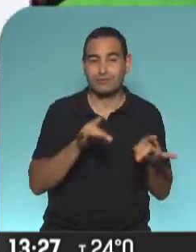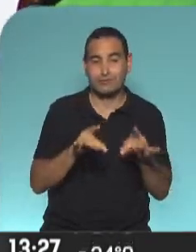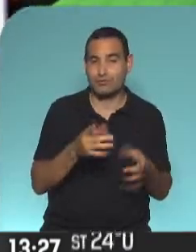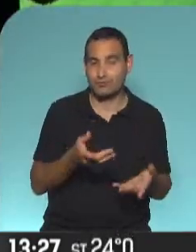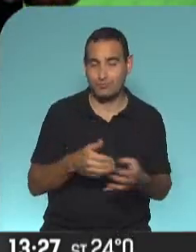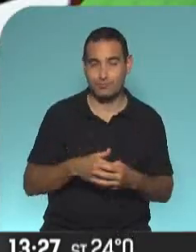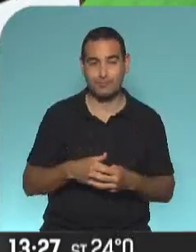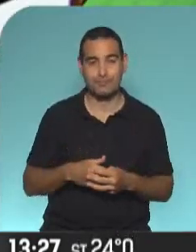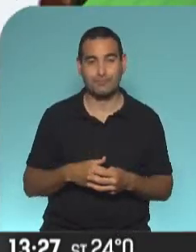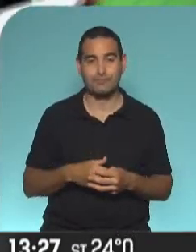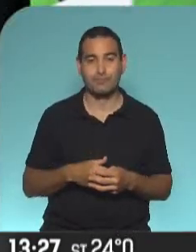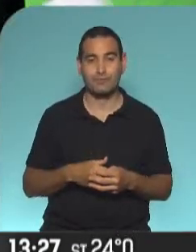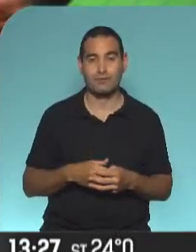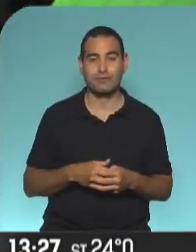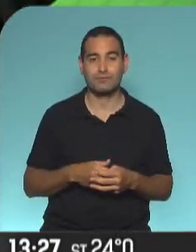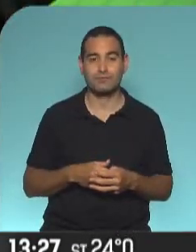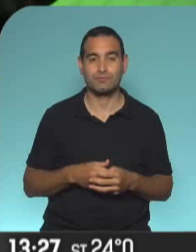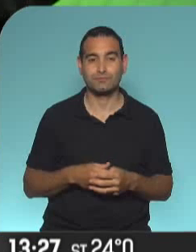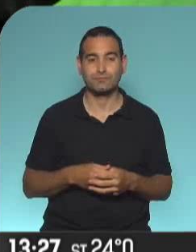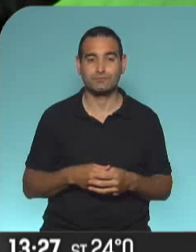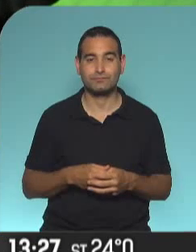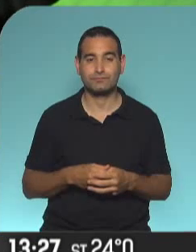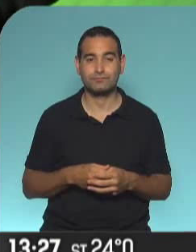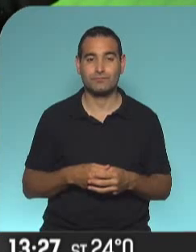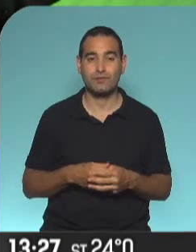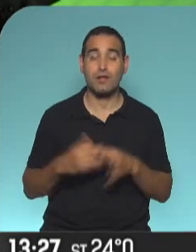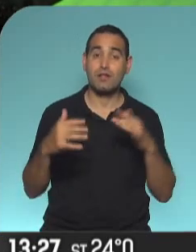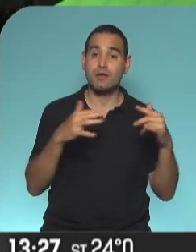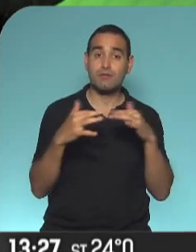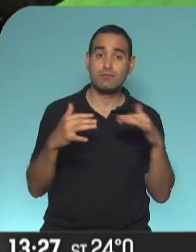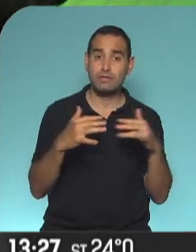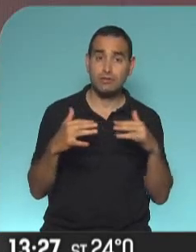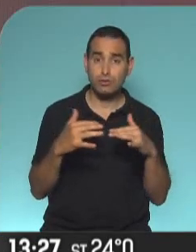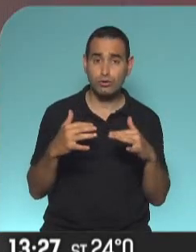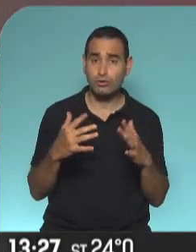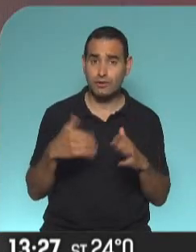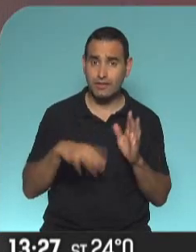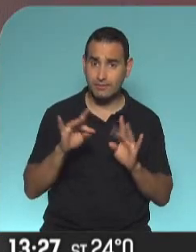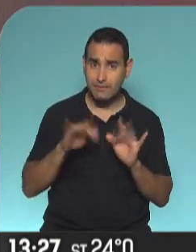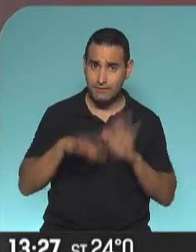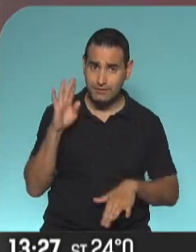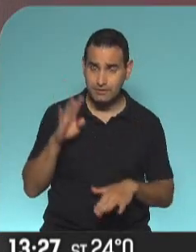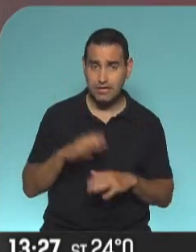por jerarquía y porque juega Messi. ¿Es el partido de los que ha tenido Argentina el más difícil este?